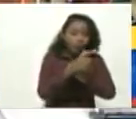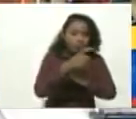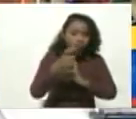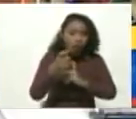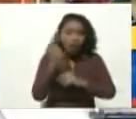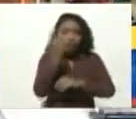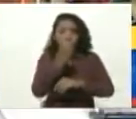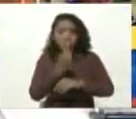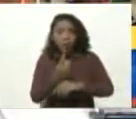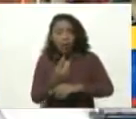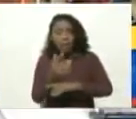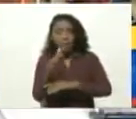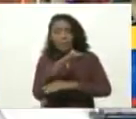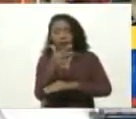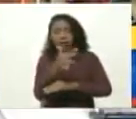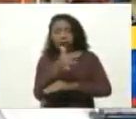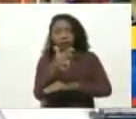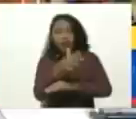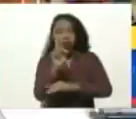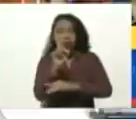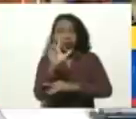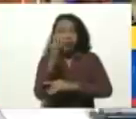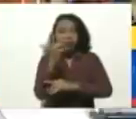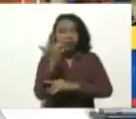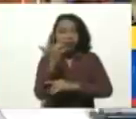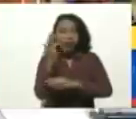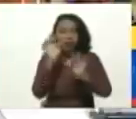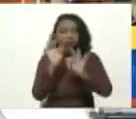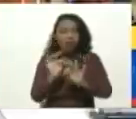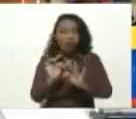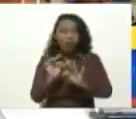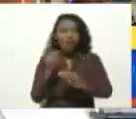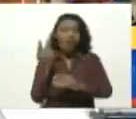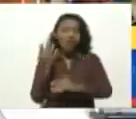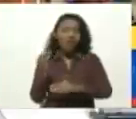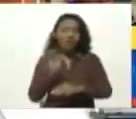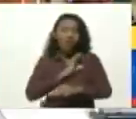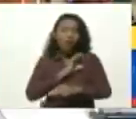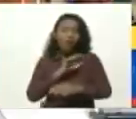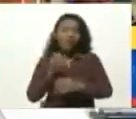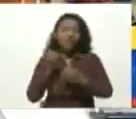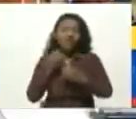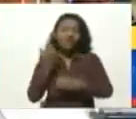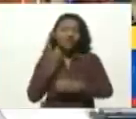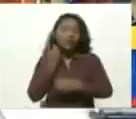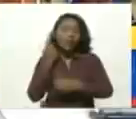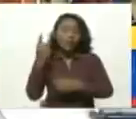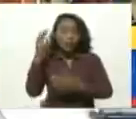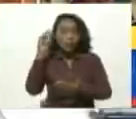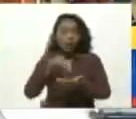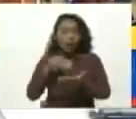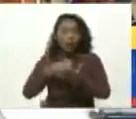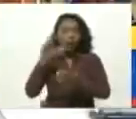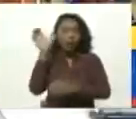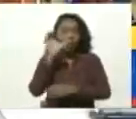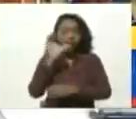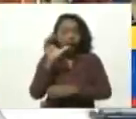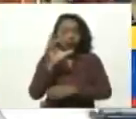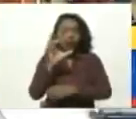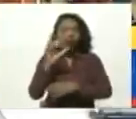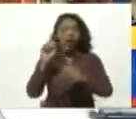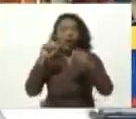dibujar, pareciera, una tercera ola a expensas de Miranda, Caracas, La Guaira y Nueva